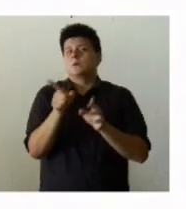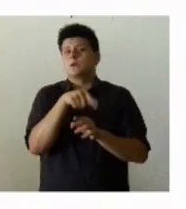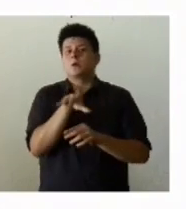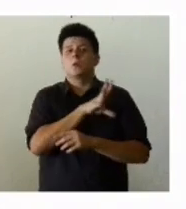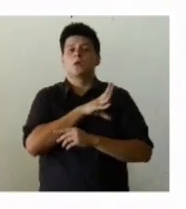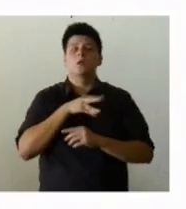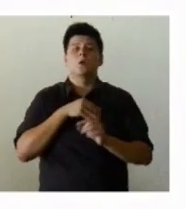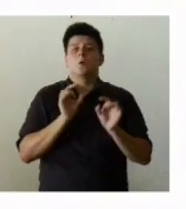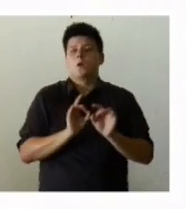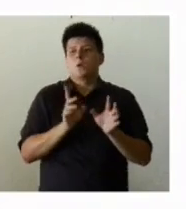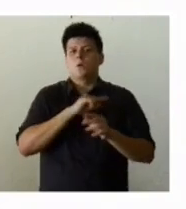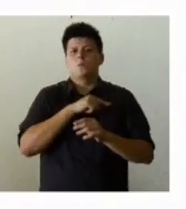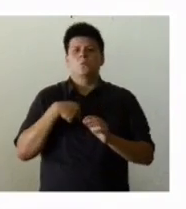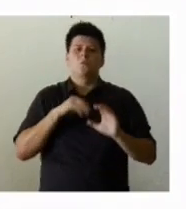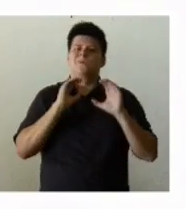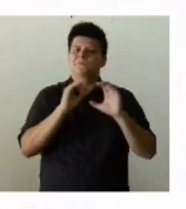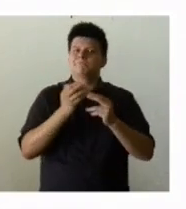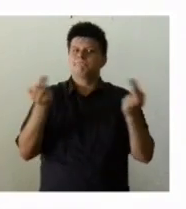hijo.